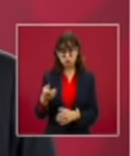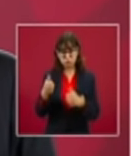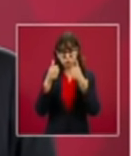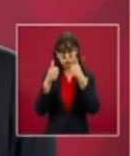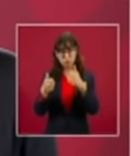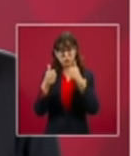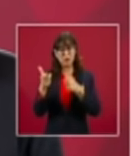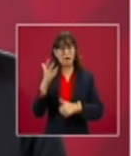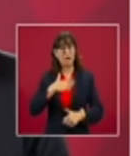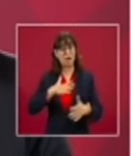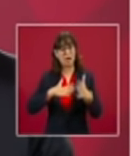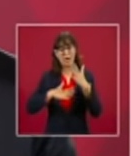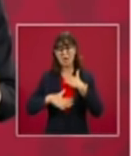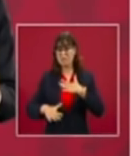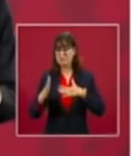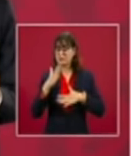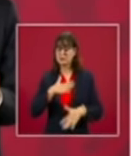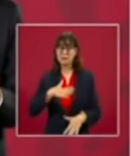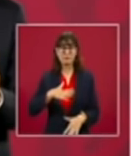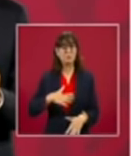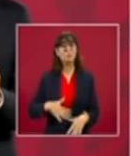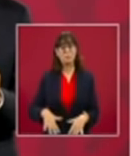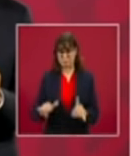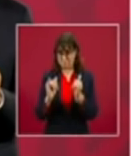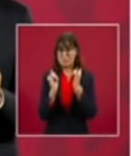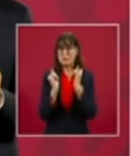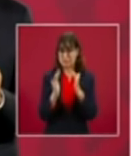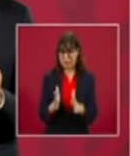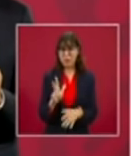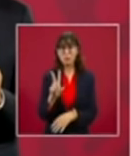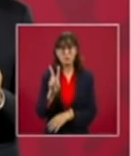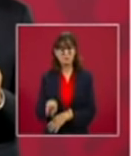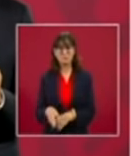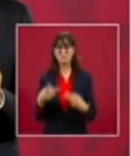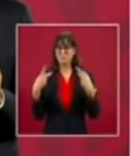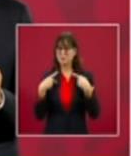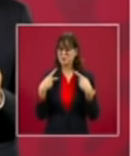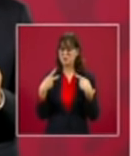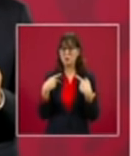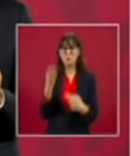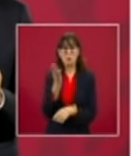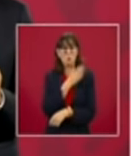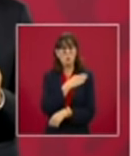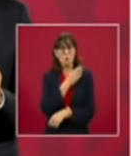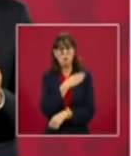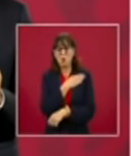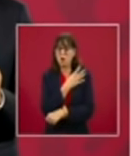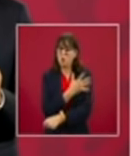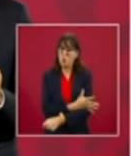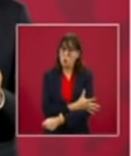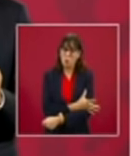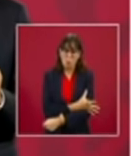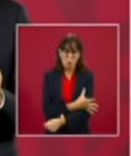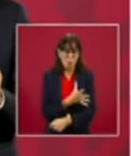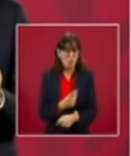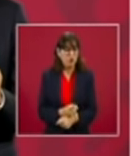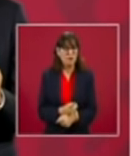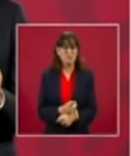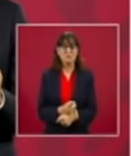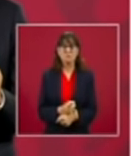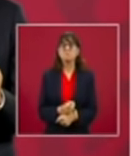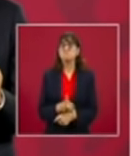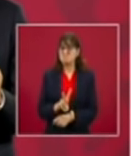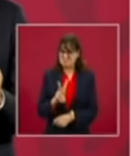más cercanos que me iban a escuchar que iba a poder matizar es poner puntos de vista desde